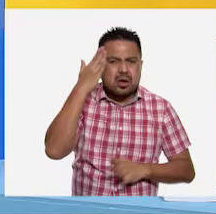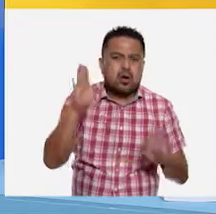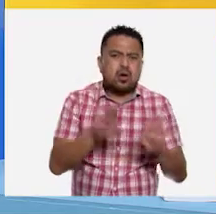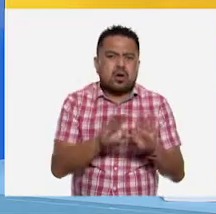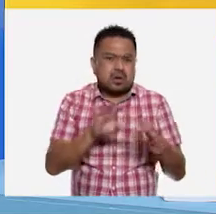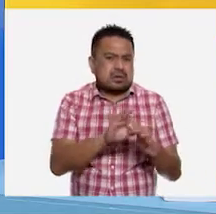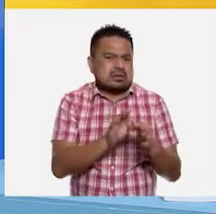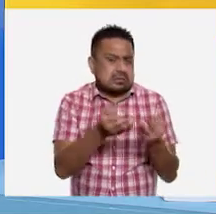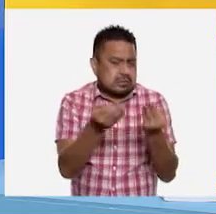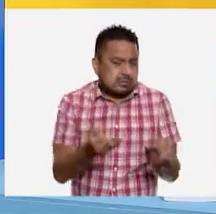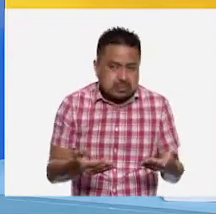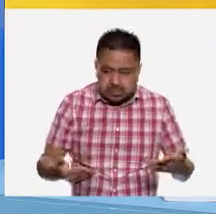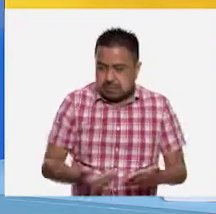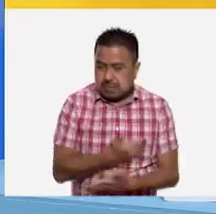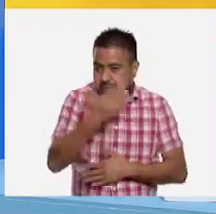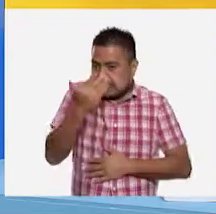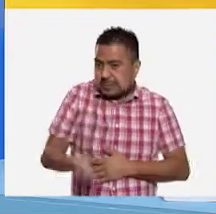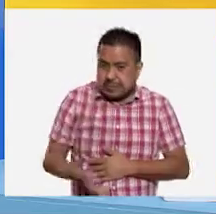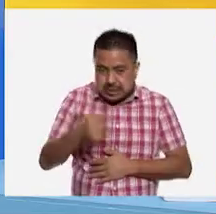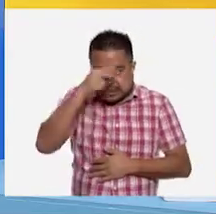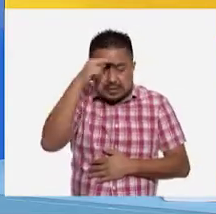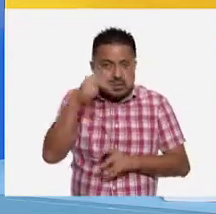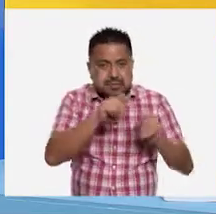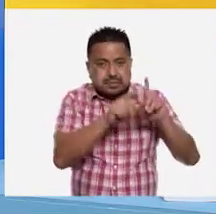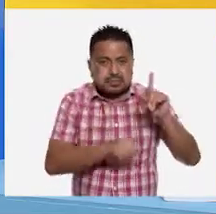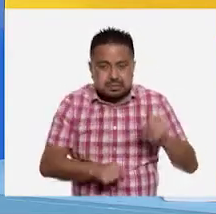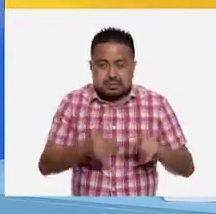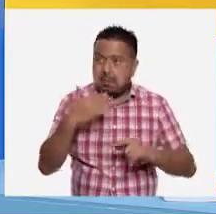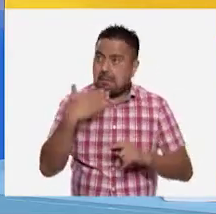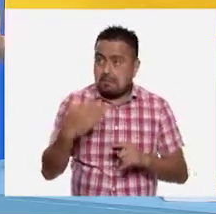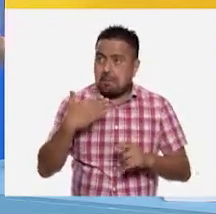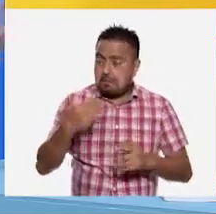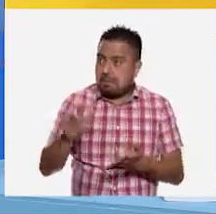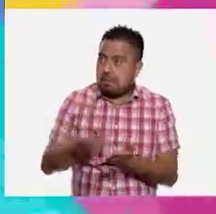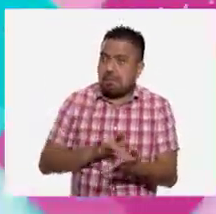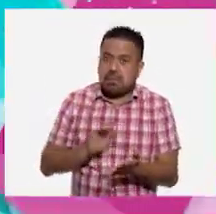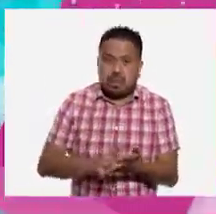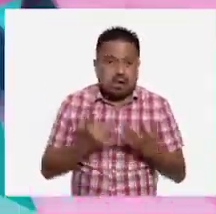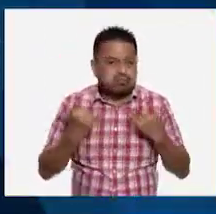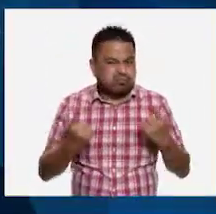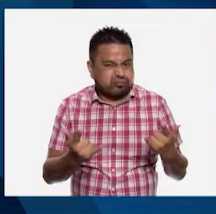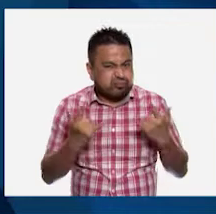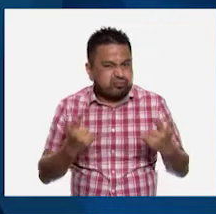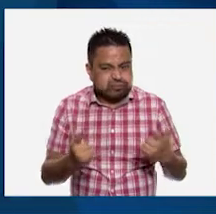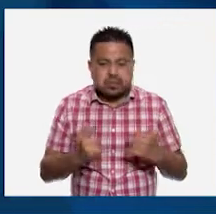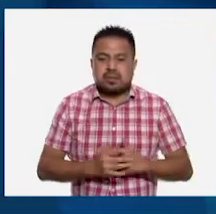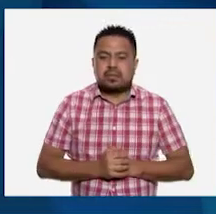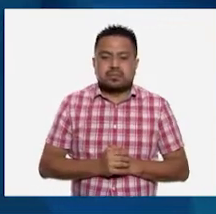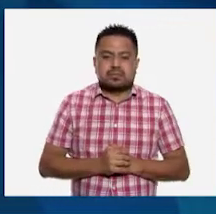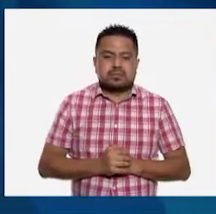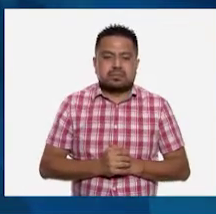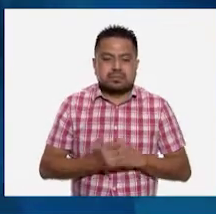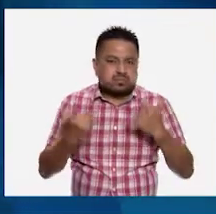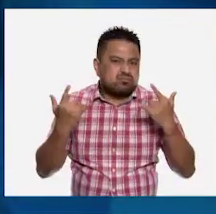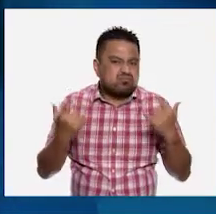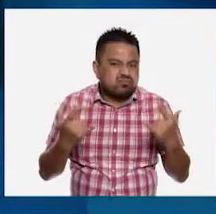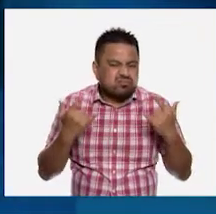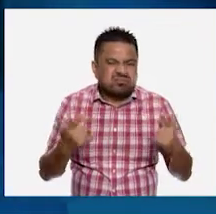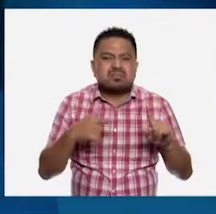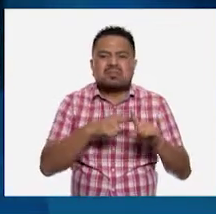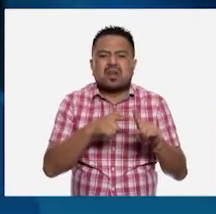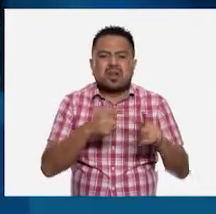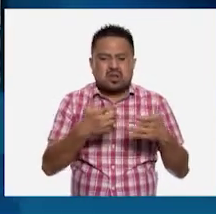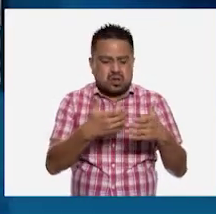de la realidad nacional mexicana, tuvo una muy buena recepción el rock. El rock fue parte de un